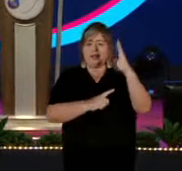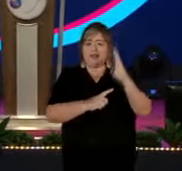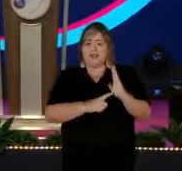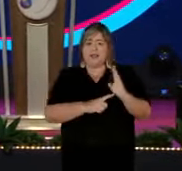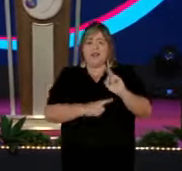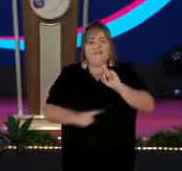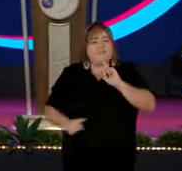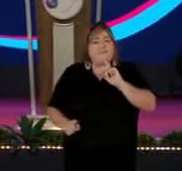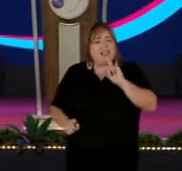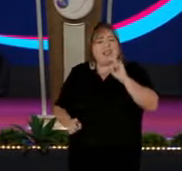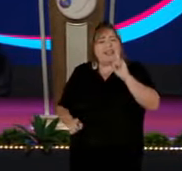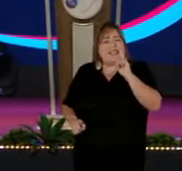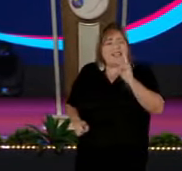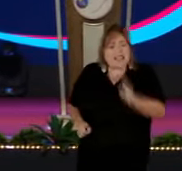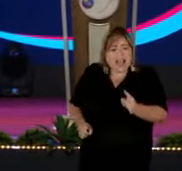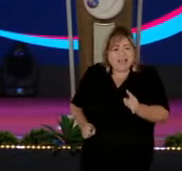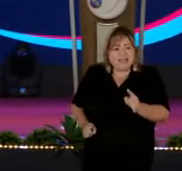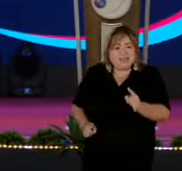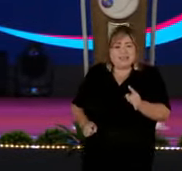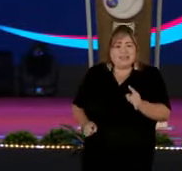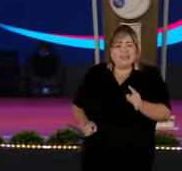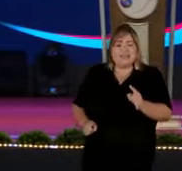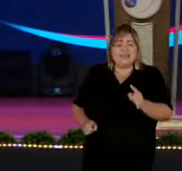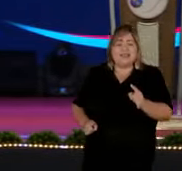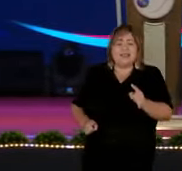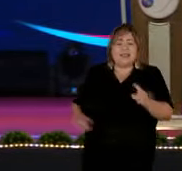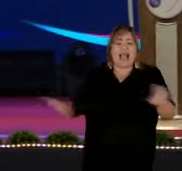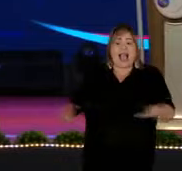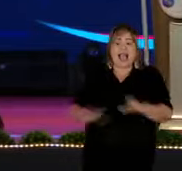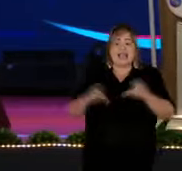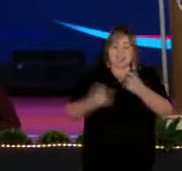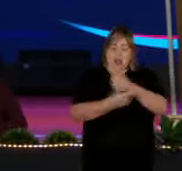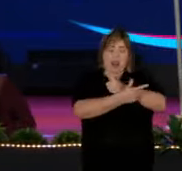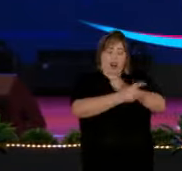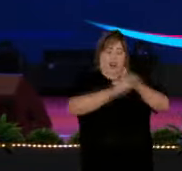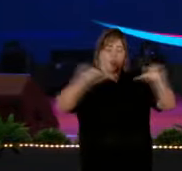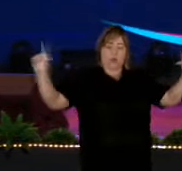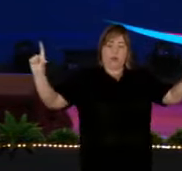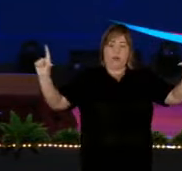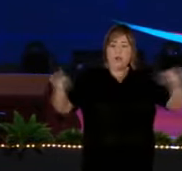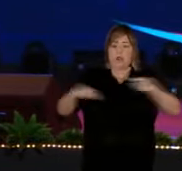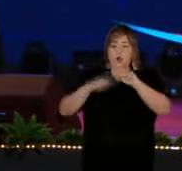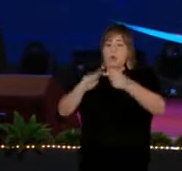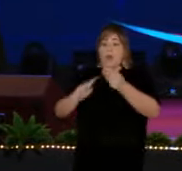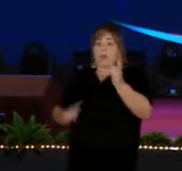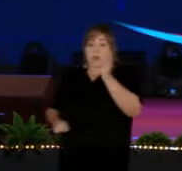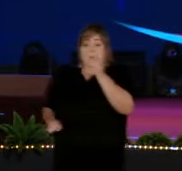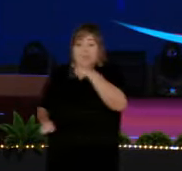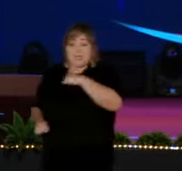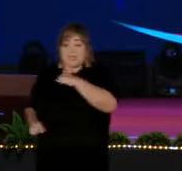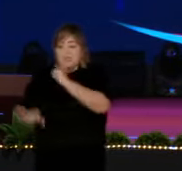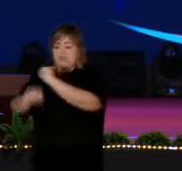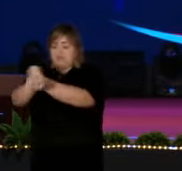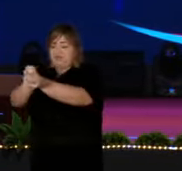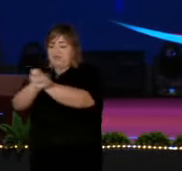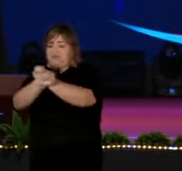La verdad nos hace libre, pero la mentira nos ata, nos